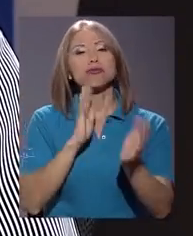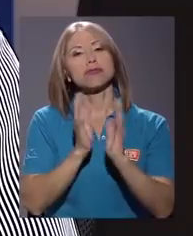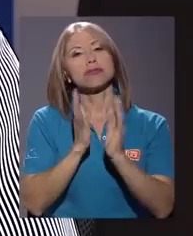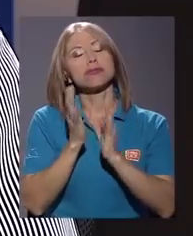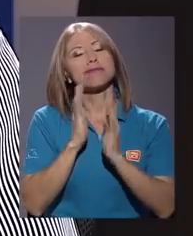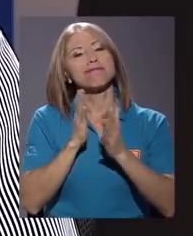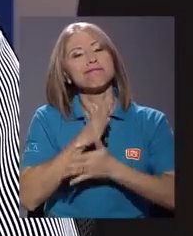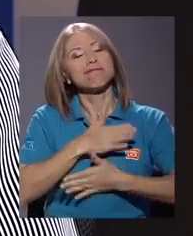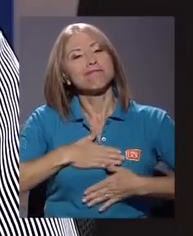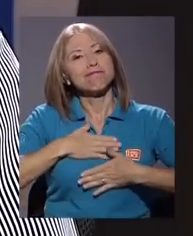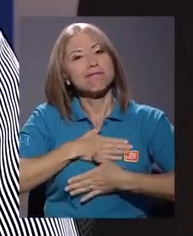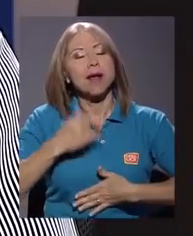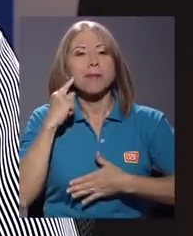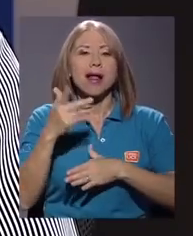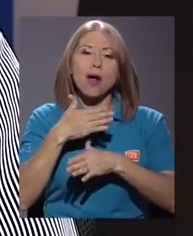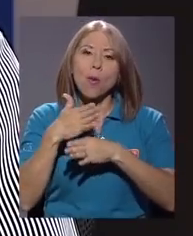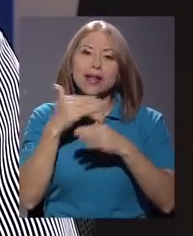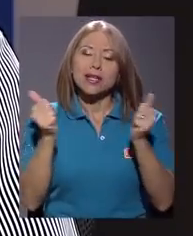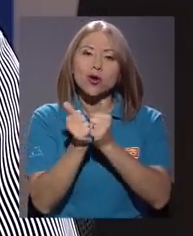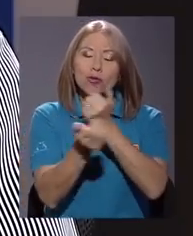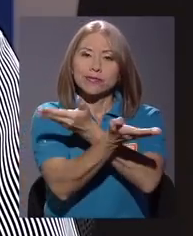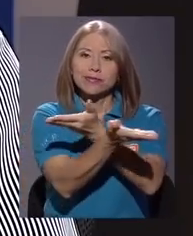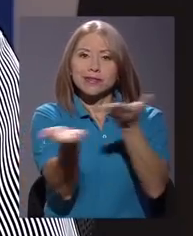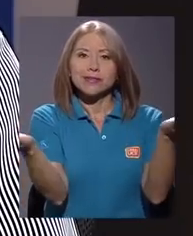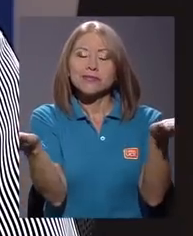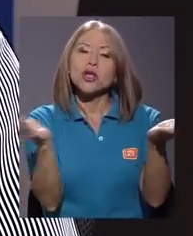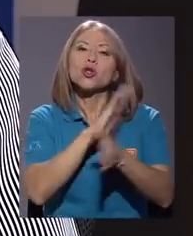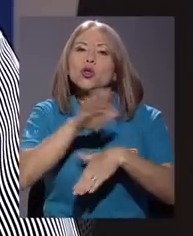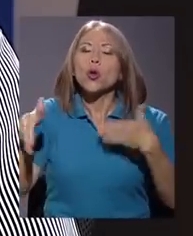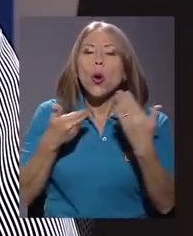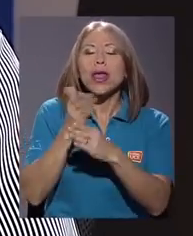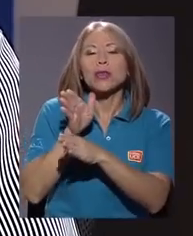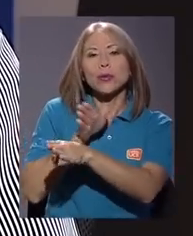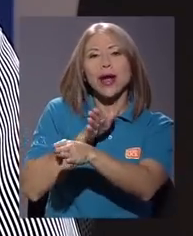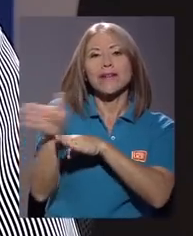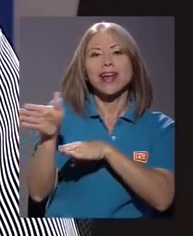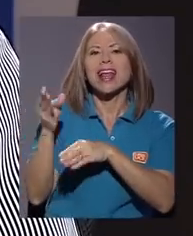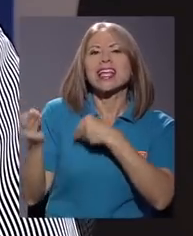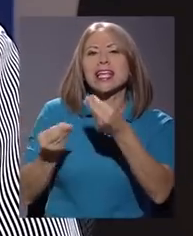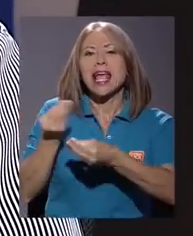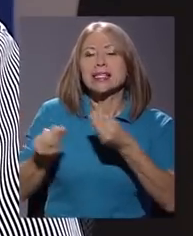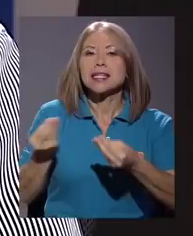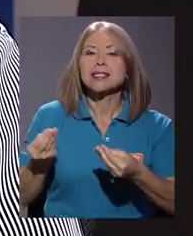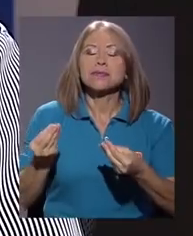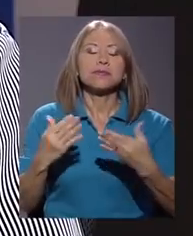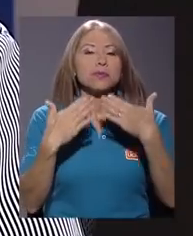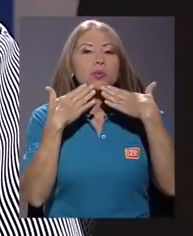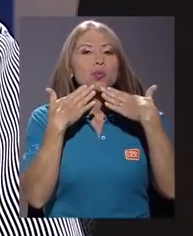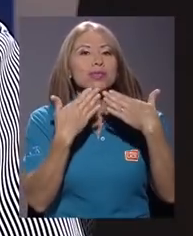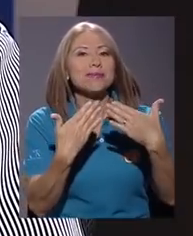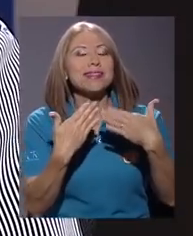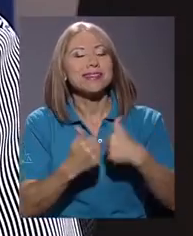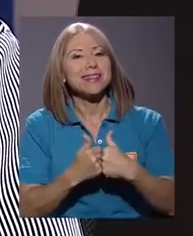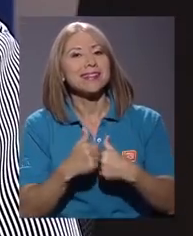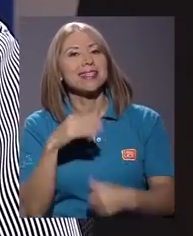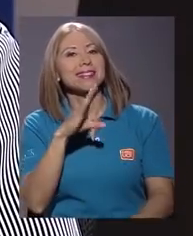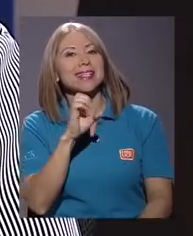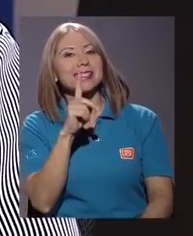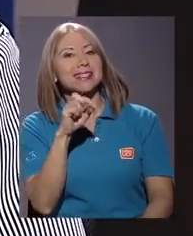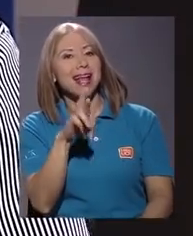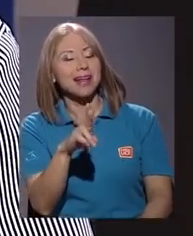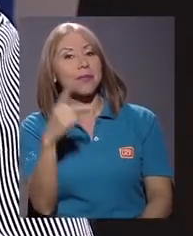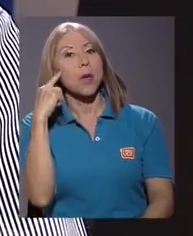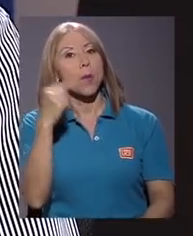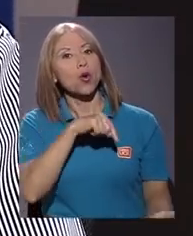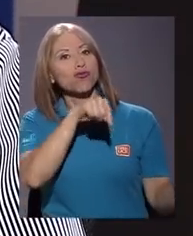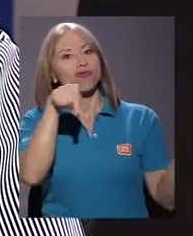amena para compartir con nuestros espectadores toda tu carrera y lo que haces Muchísimas gracias eh César por